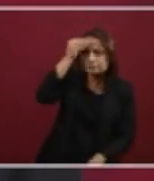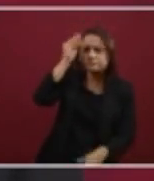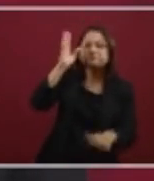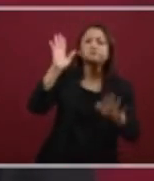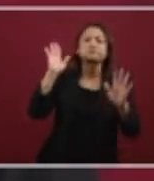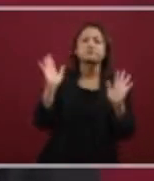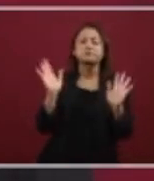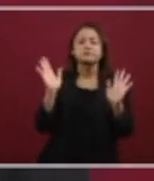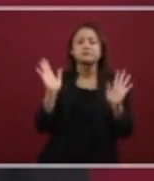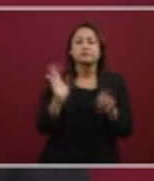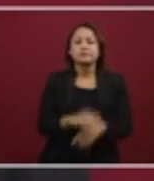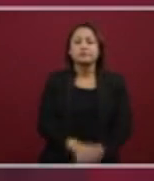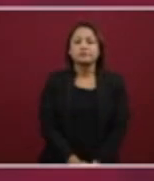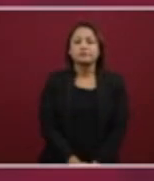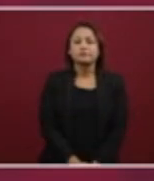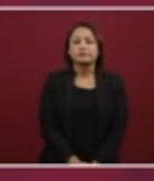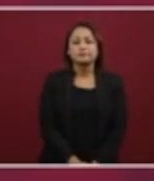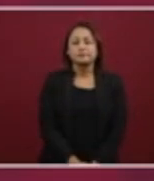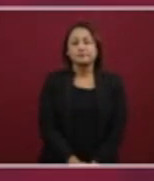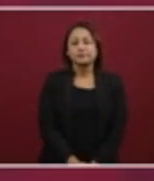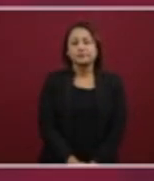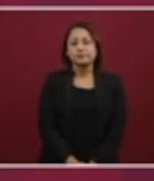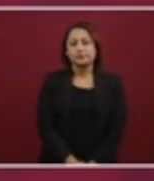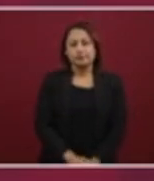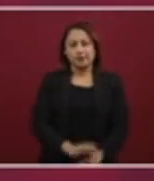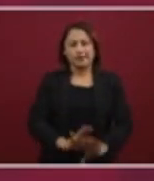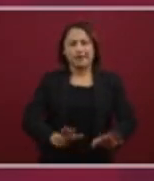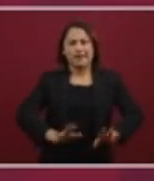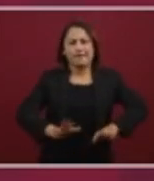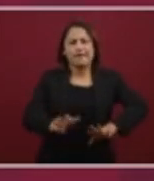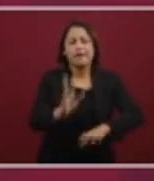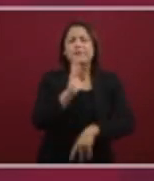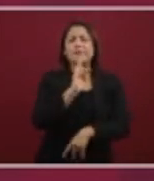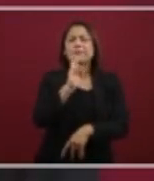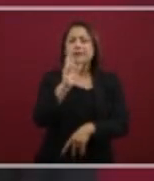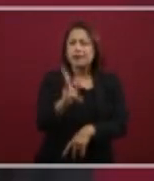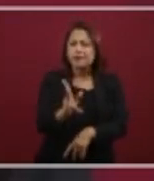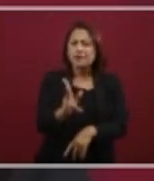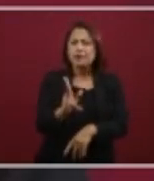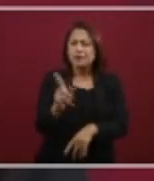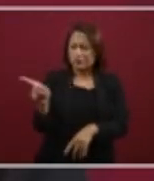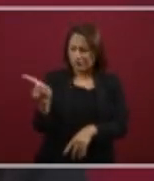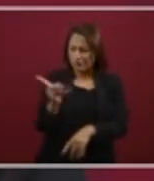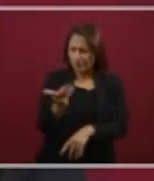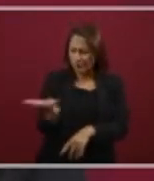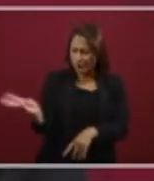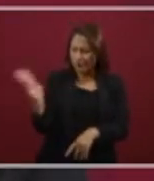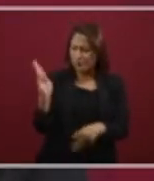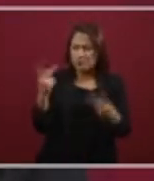Es mejor que ya entiendan que las cosas han cambiado,